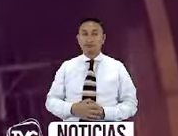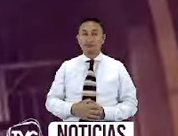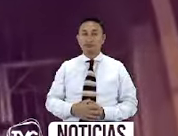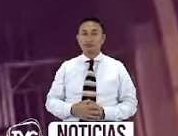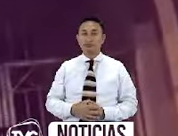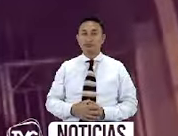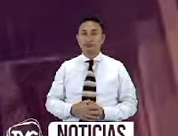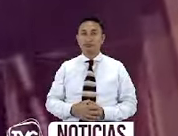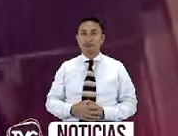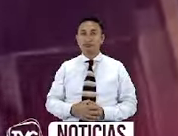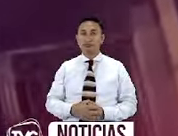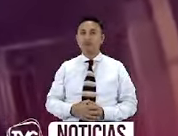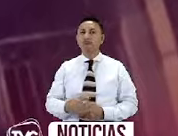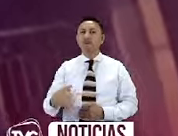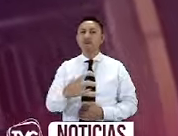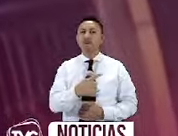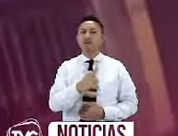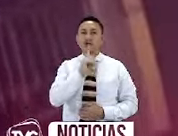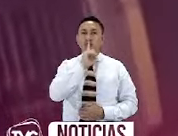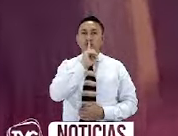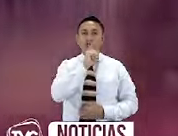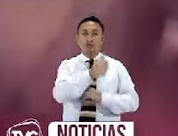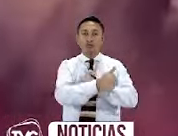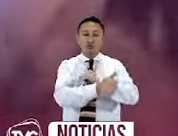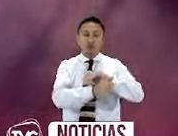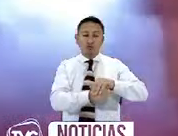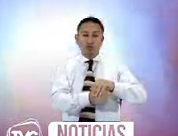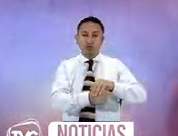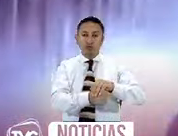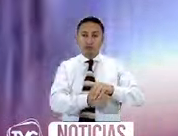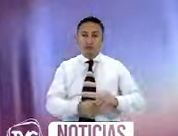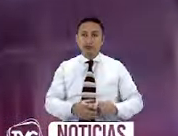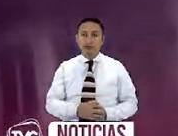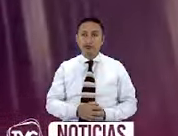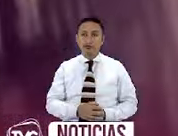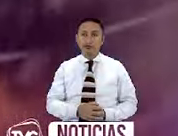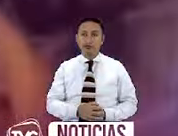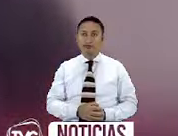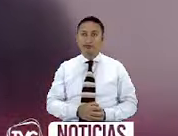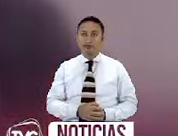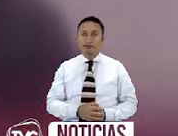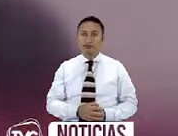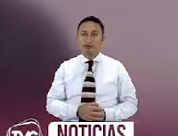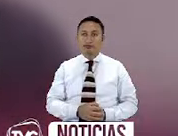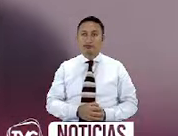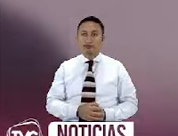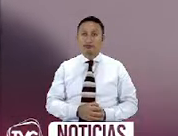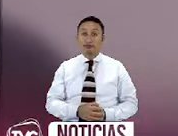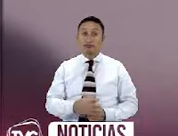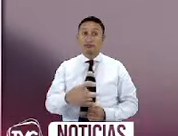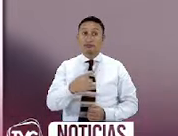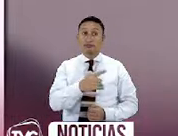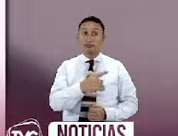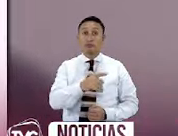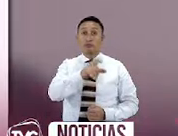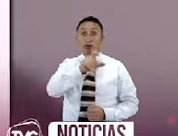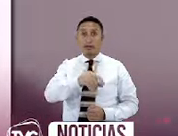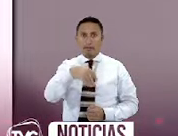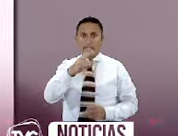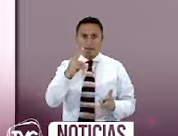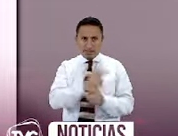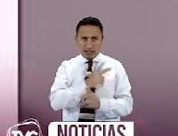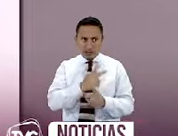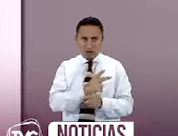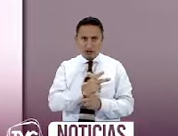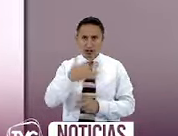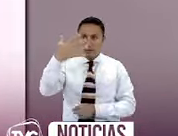Habría permanecido oculto por varios años en domicilios de familiares, evadiendo a la justicia. Era considerado como el quinto más buscado de la provincia de Santo Domingo